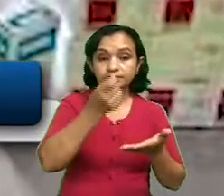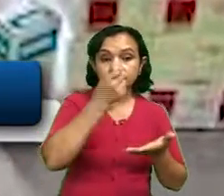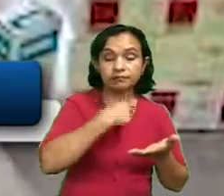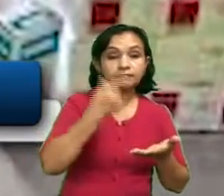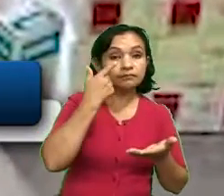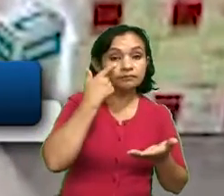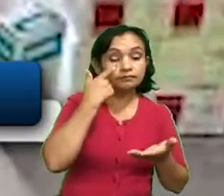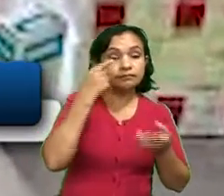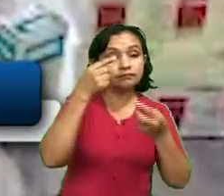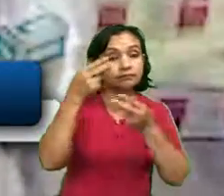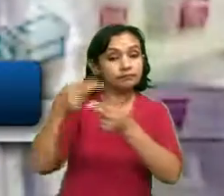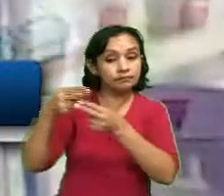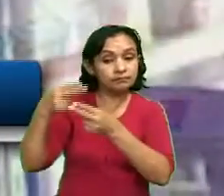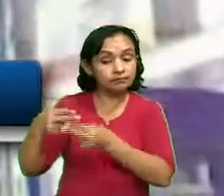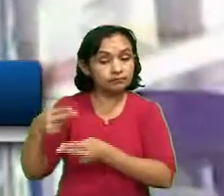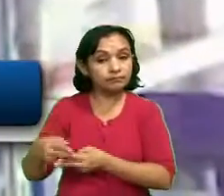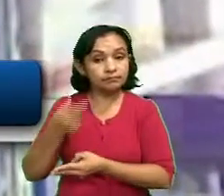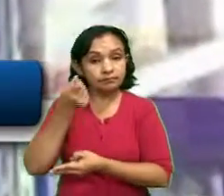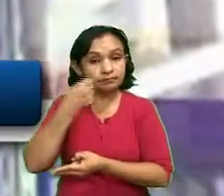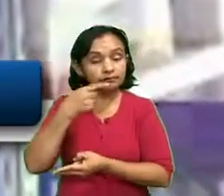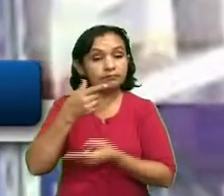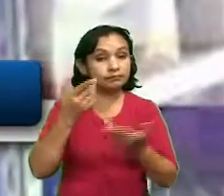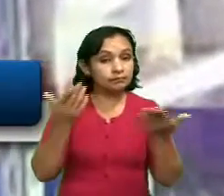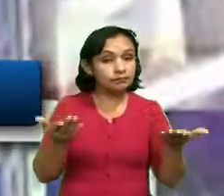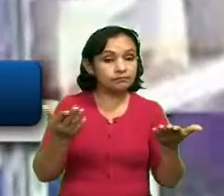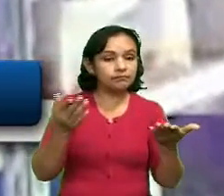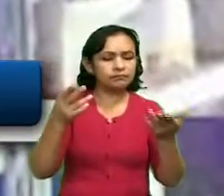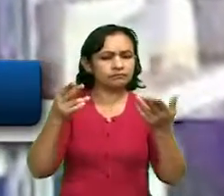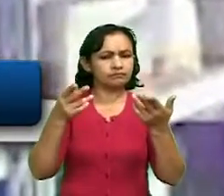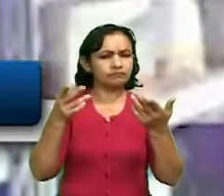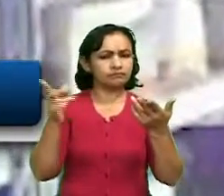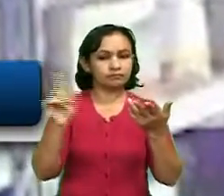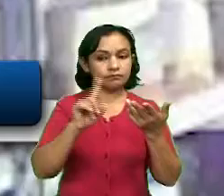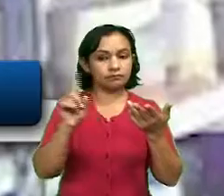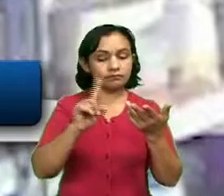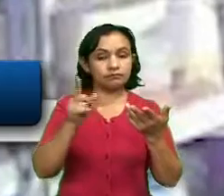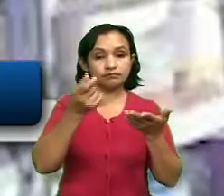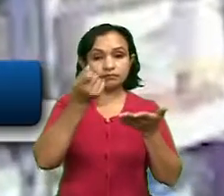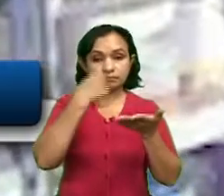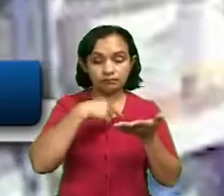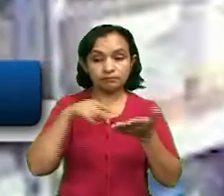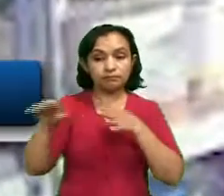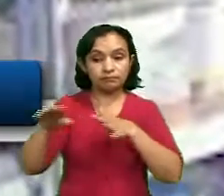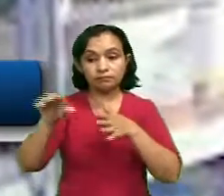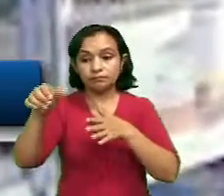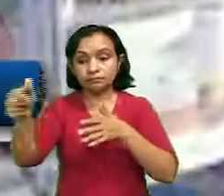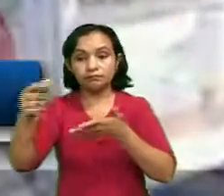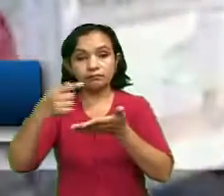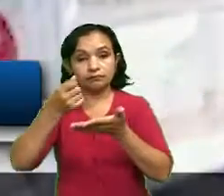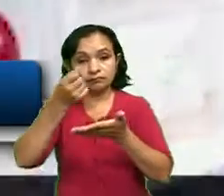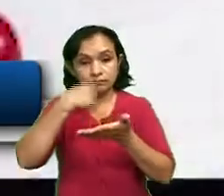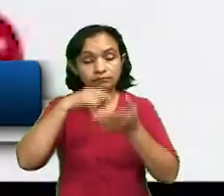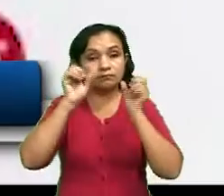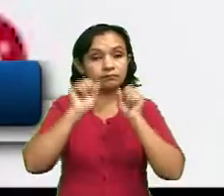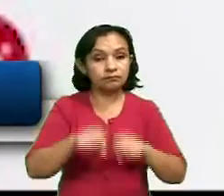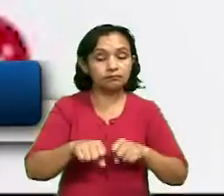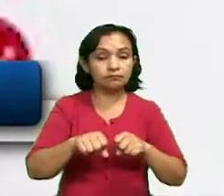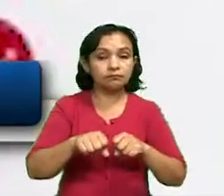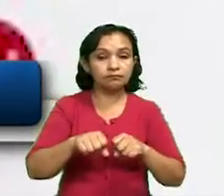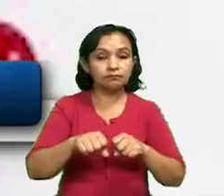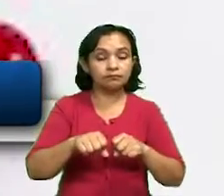decirle, mire, yo tomo tal cosa, tal cosa, tal cosa. Para que el médico valore y te diga, bueno, te lo vas a tomar, no puedes tomártelo. O lo vas a